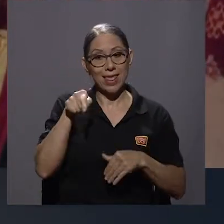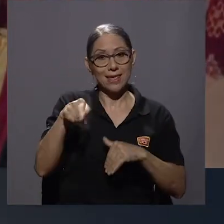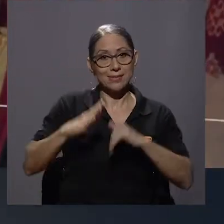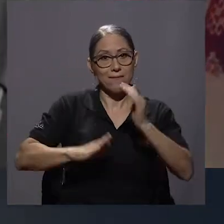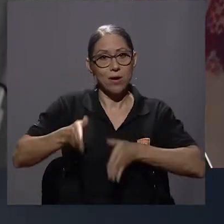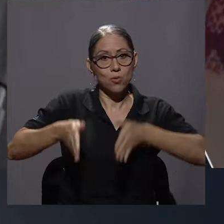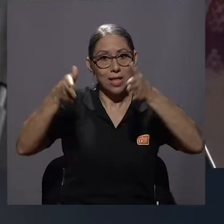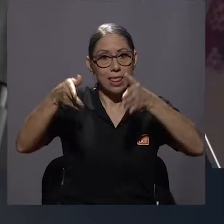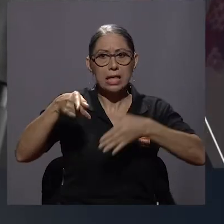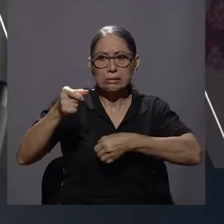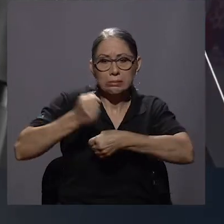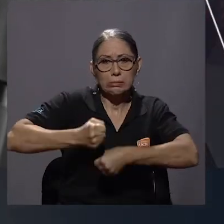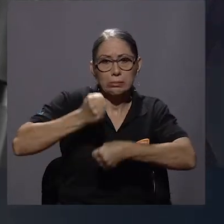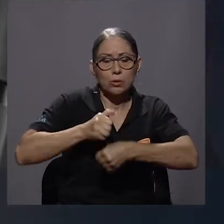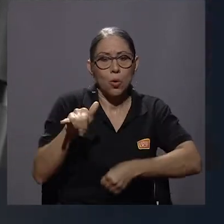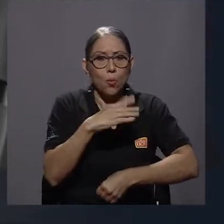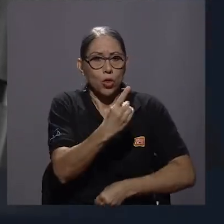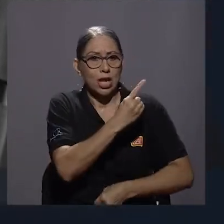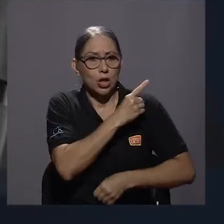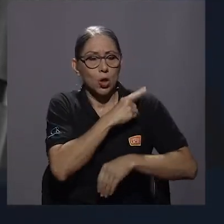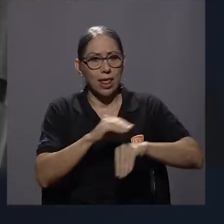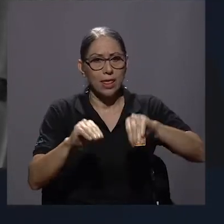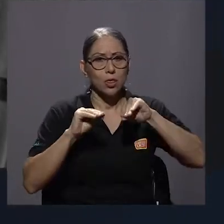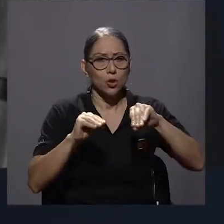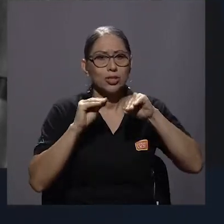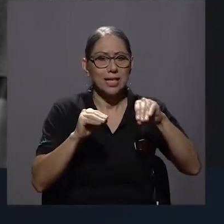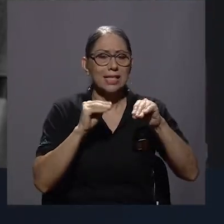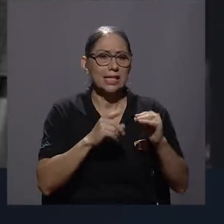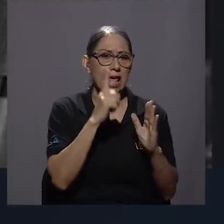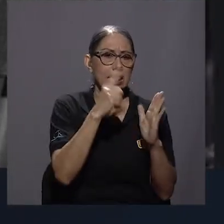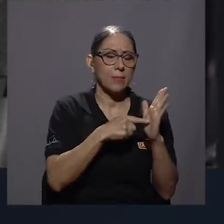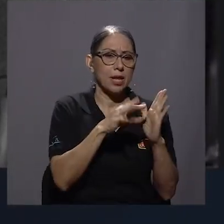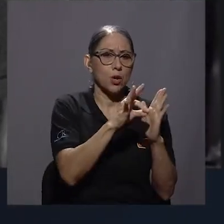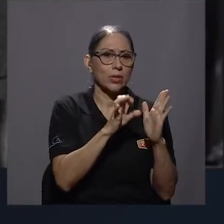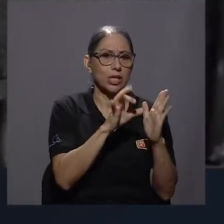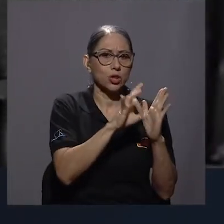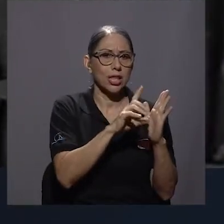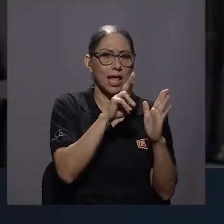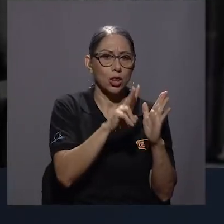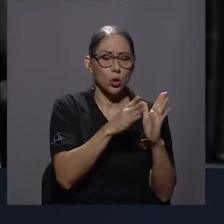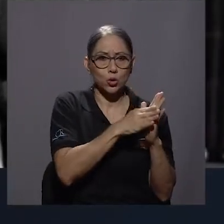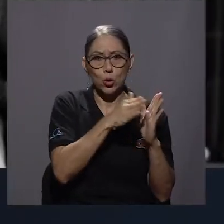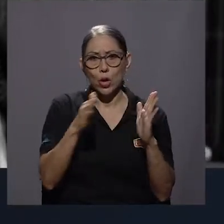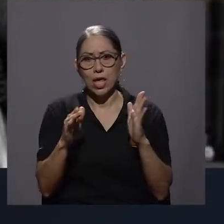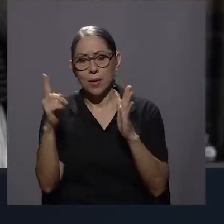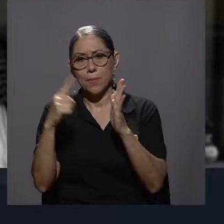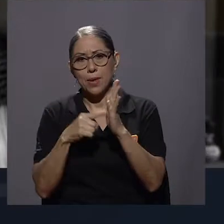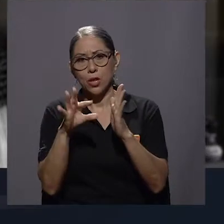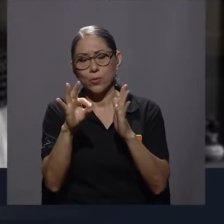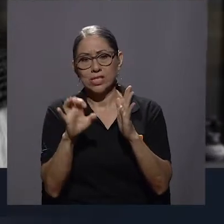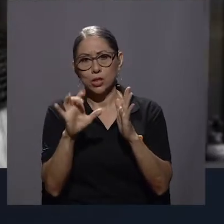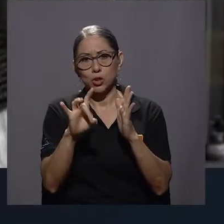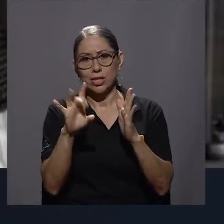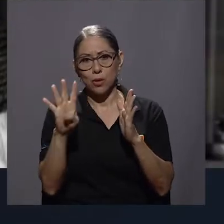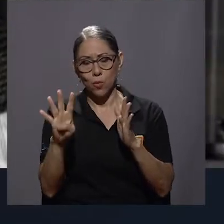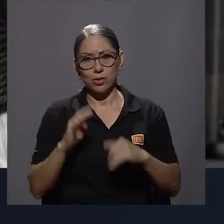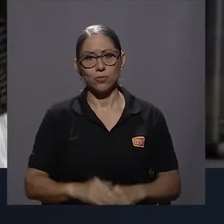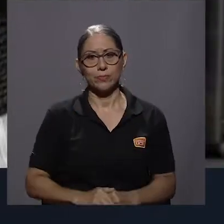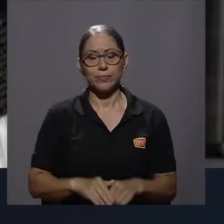esta facultad y se desempeñó como directora de docencia entre 1982 y